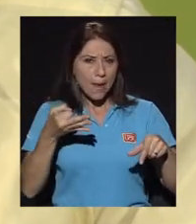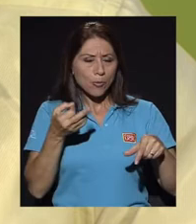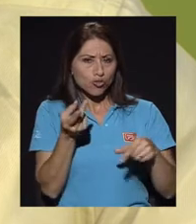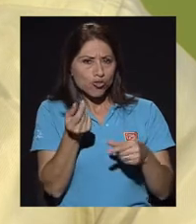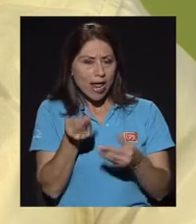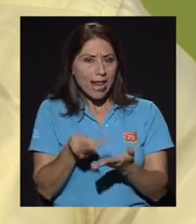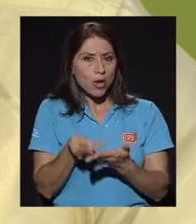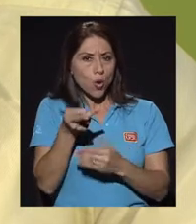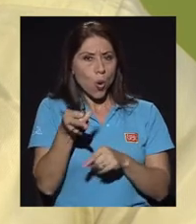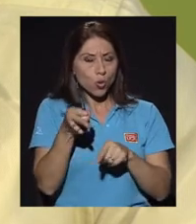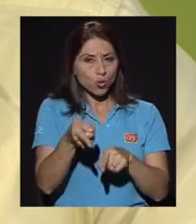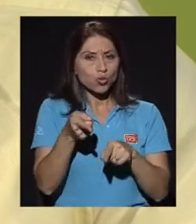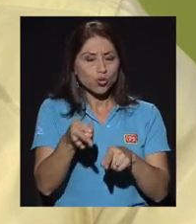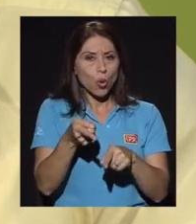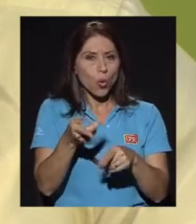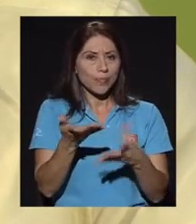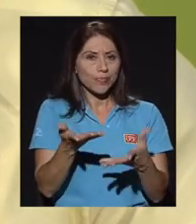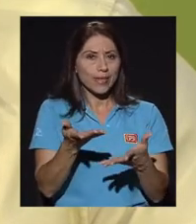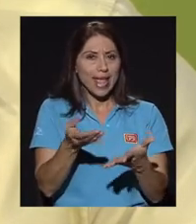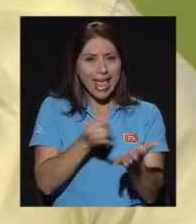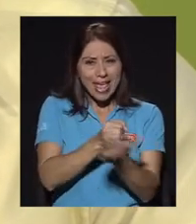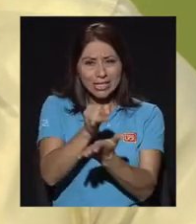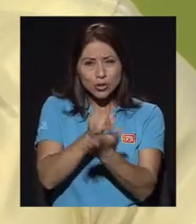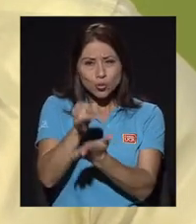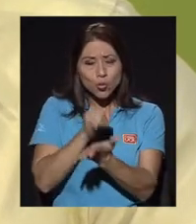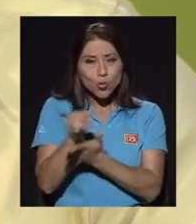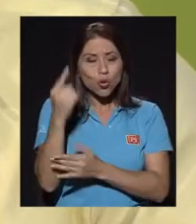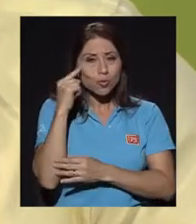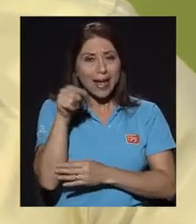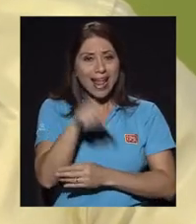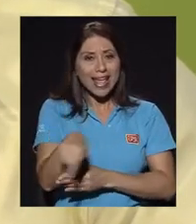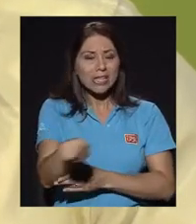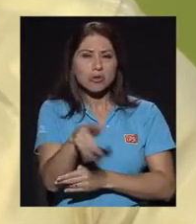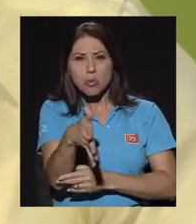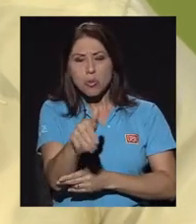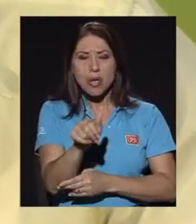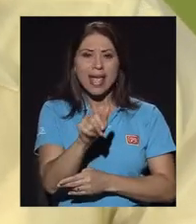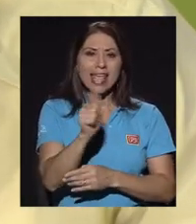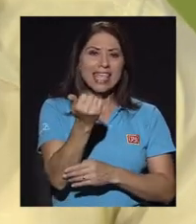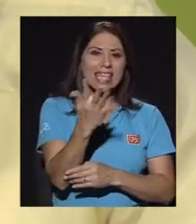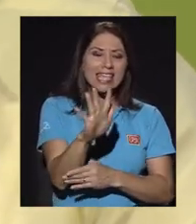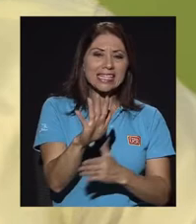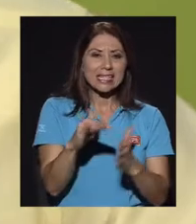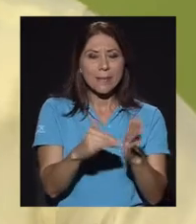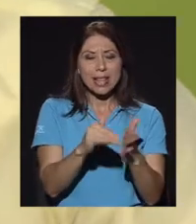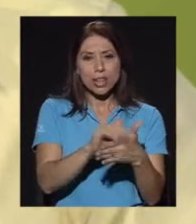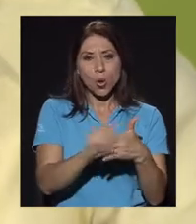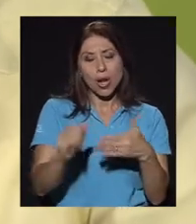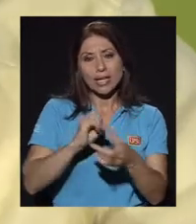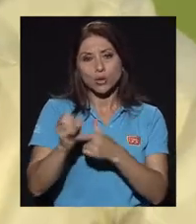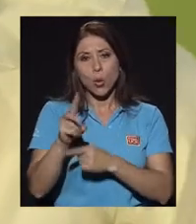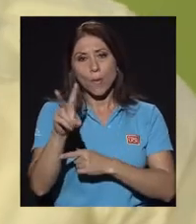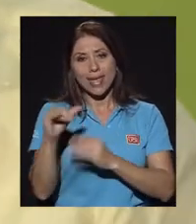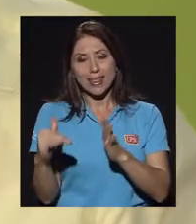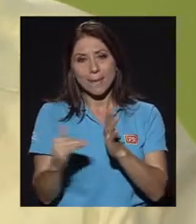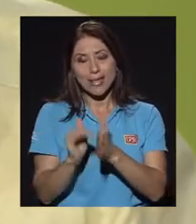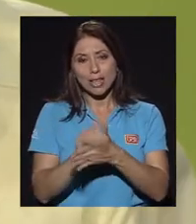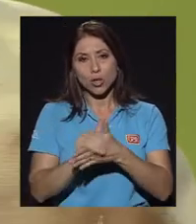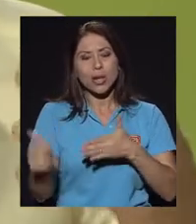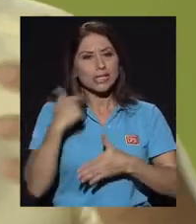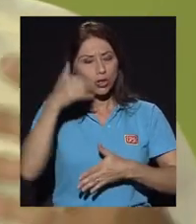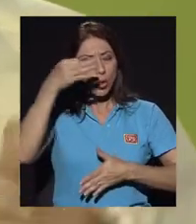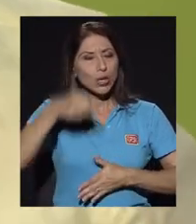costo de los estudios para este quebrador oscilan de 15 a 20 mil dólares, así que yo creo que es una inversión necesaria.